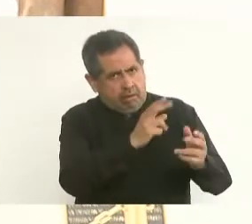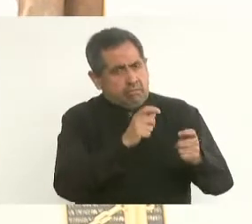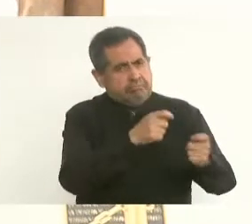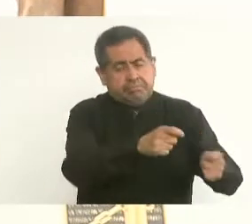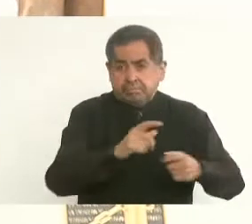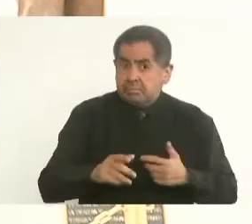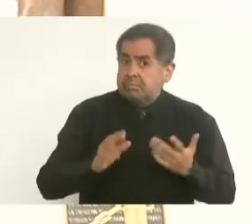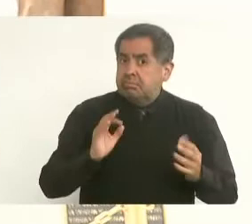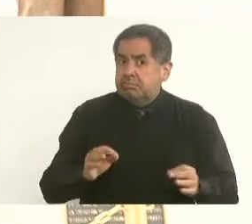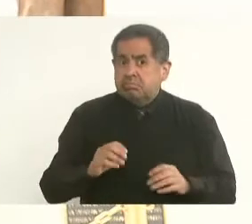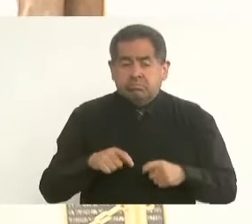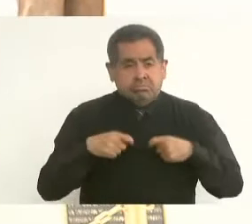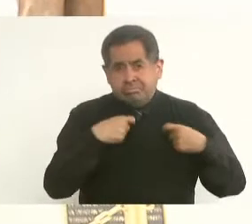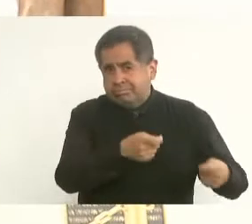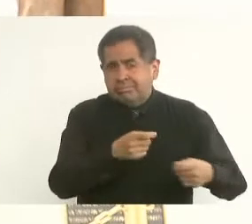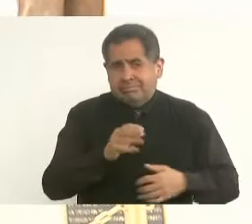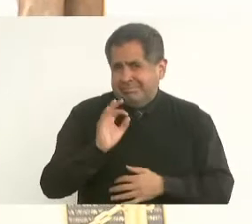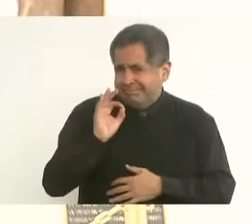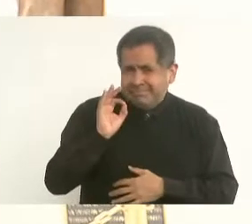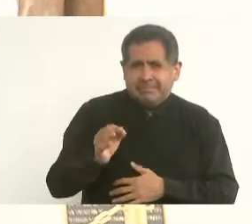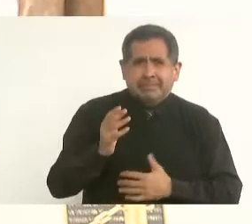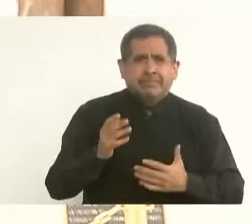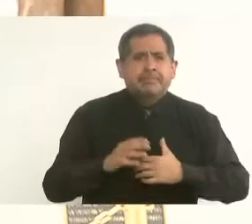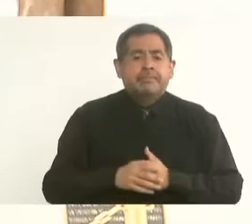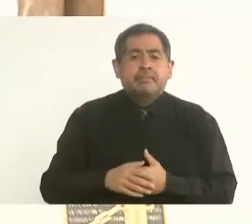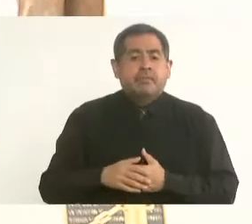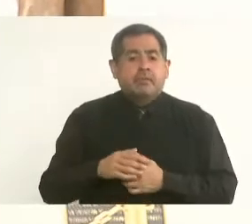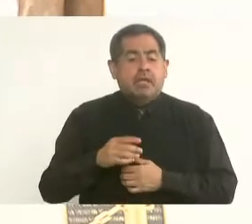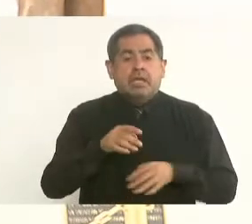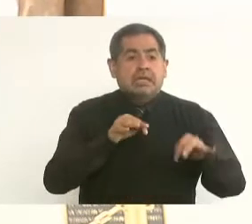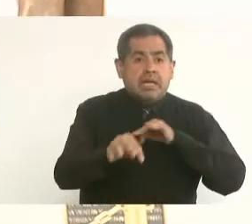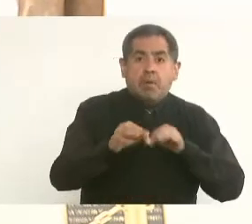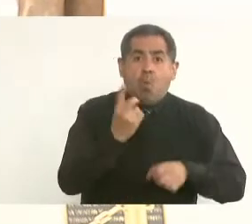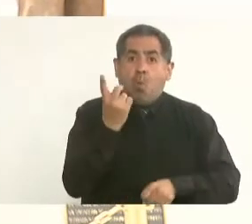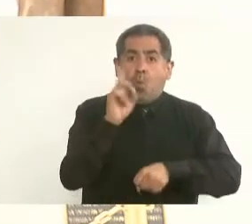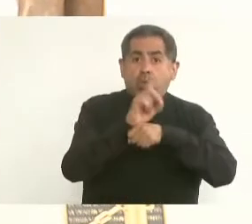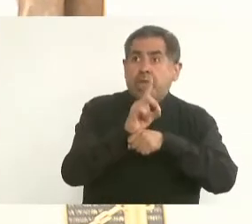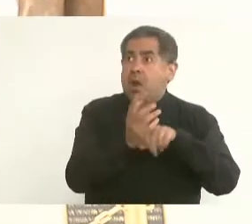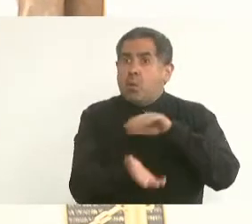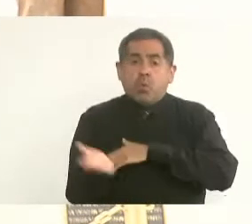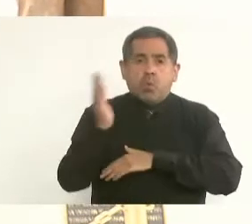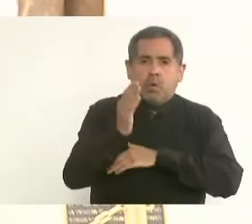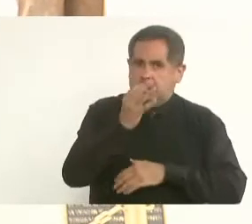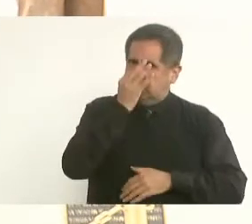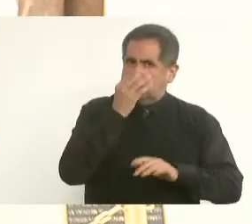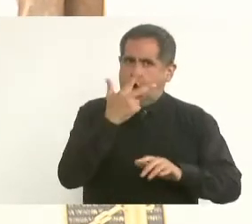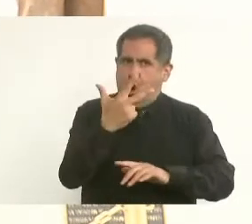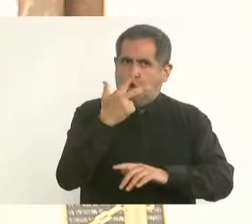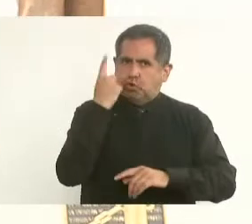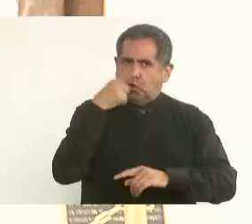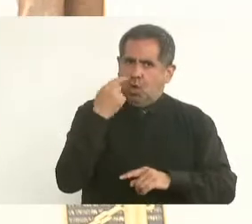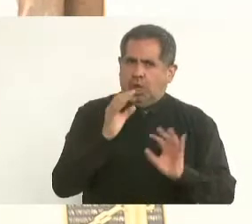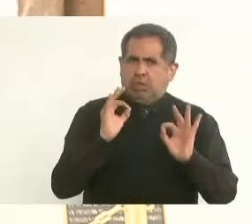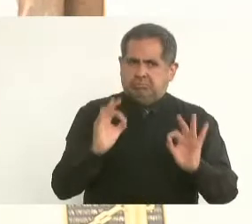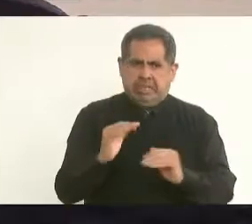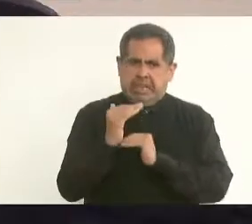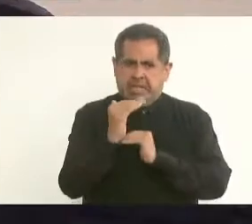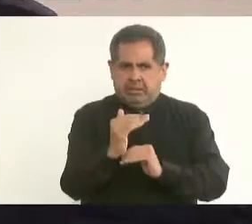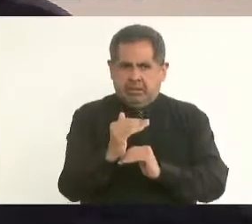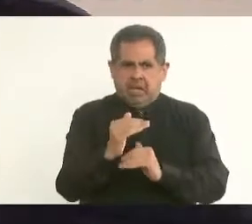la jornada de 8 horas de trabajo y